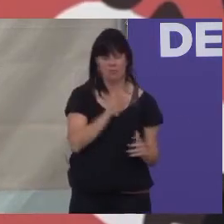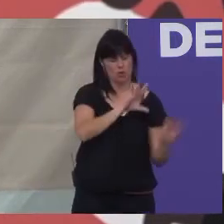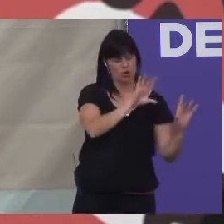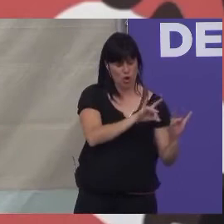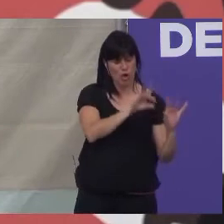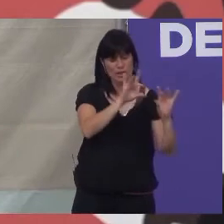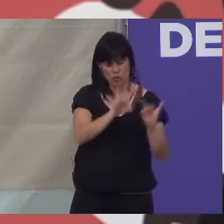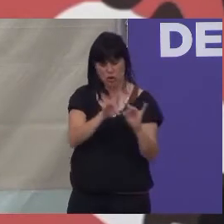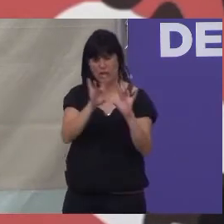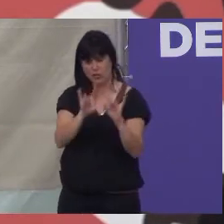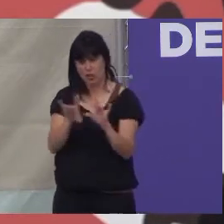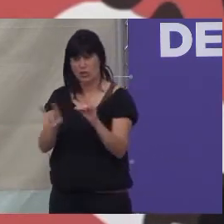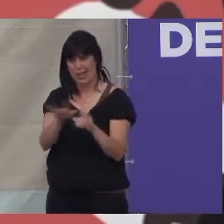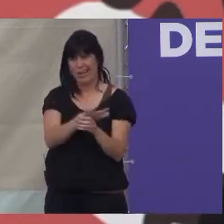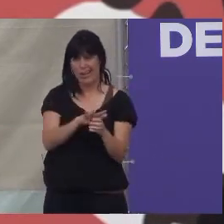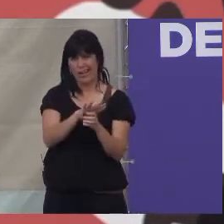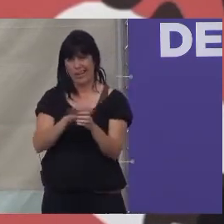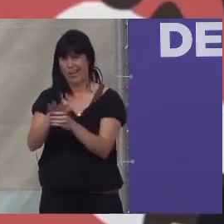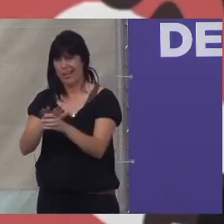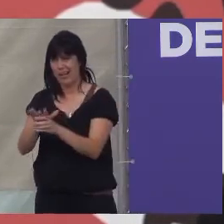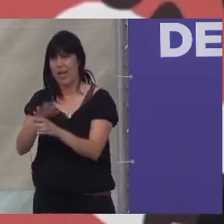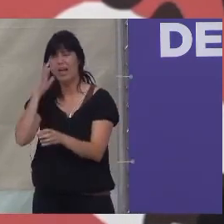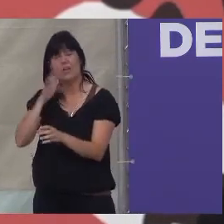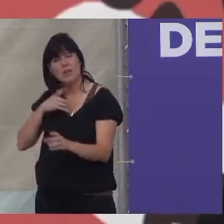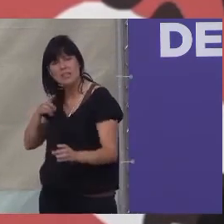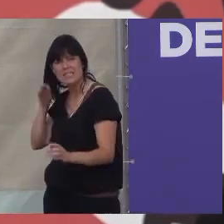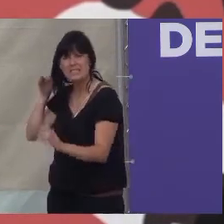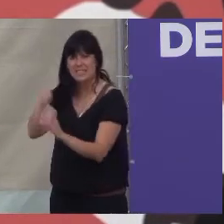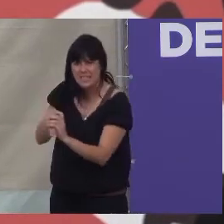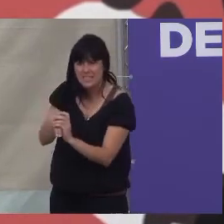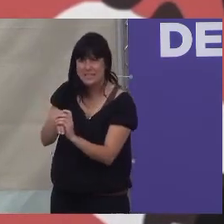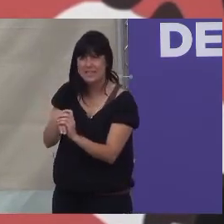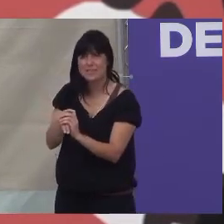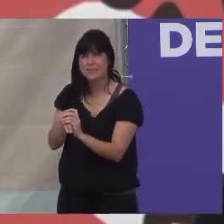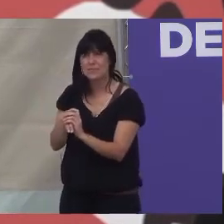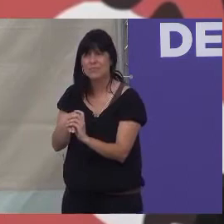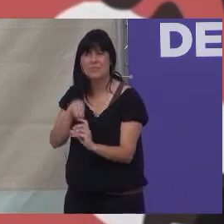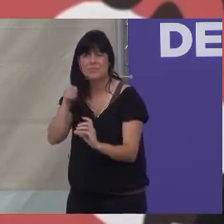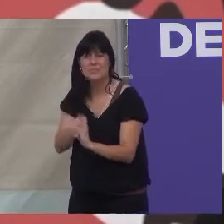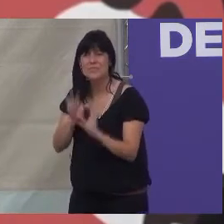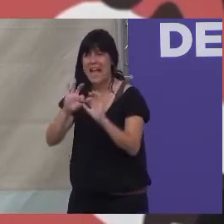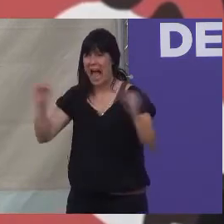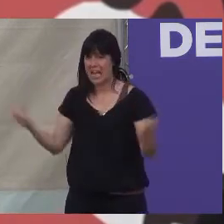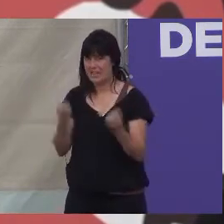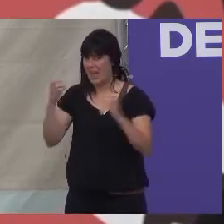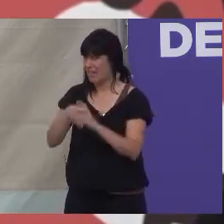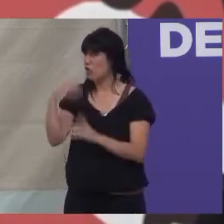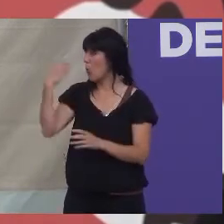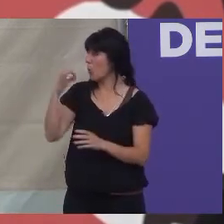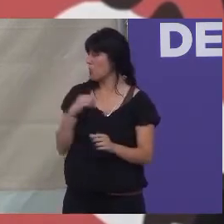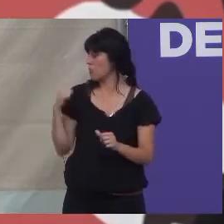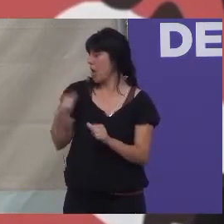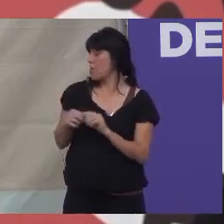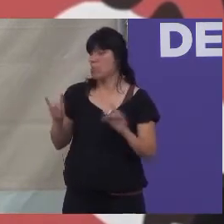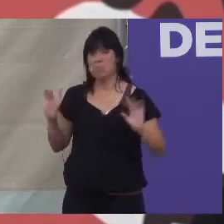frentes, no me había implicado excesivamente en lo que era la actividad dentro de Podemos.